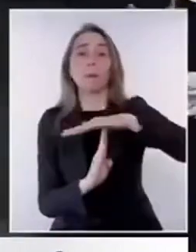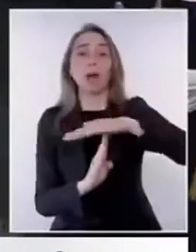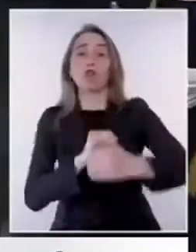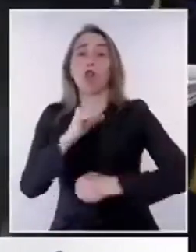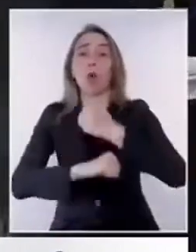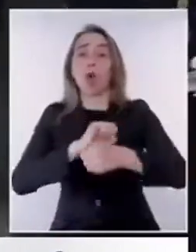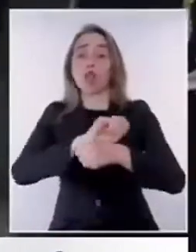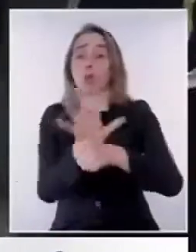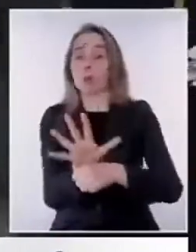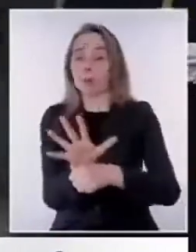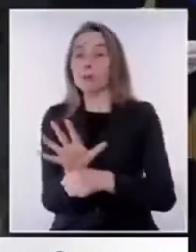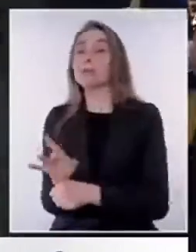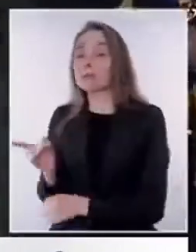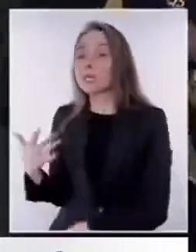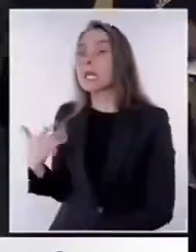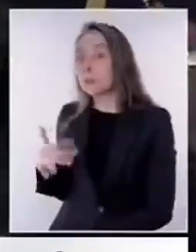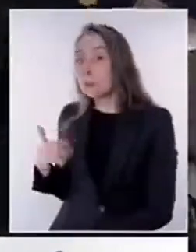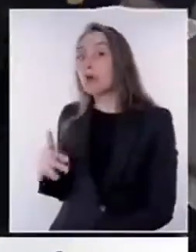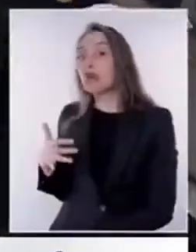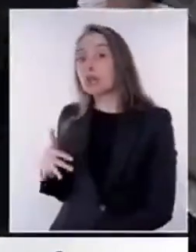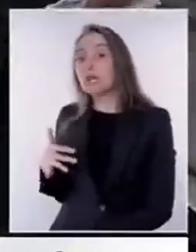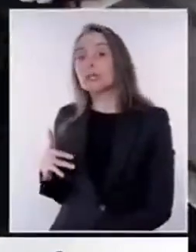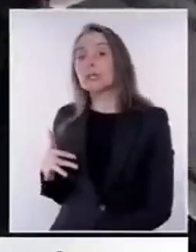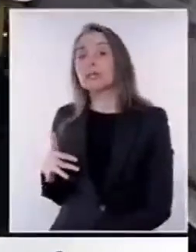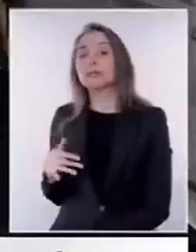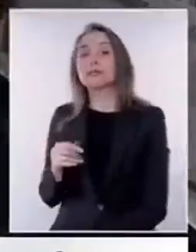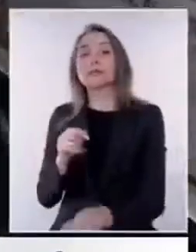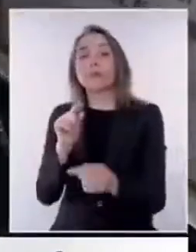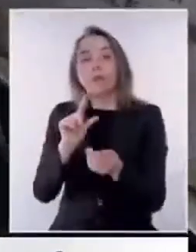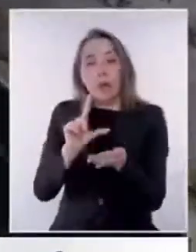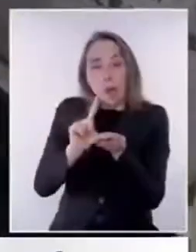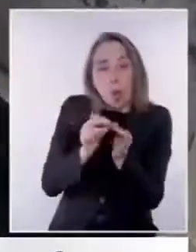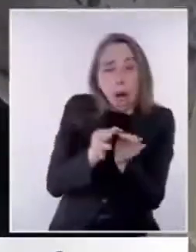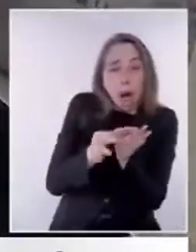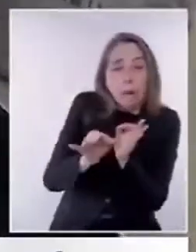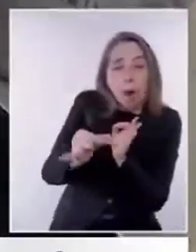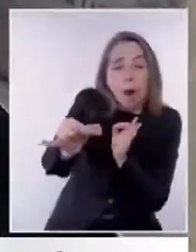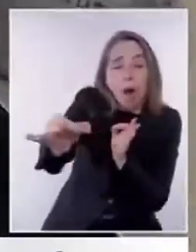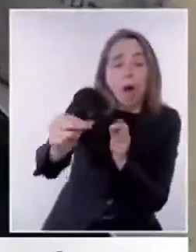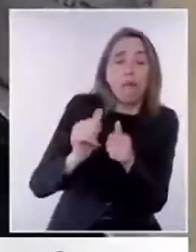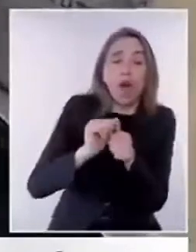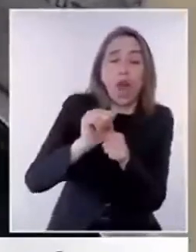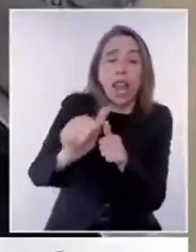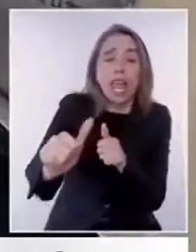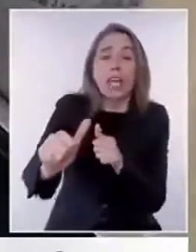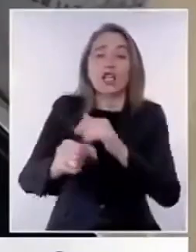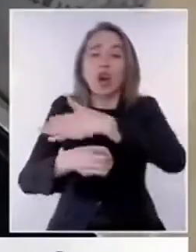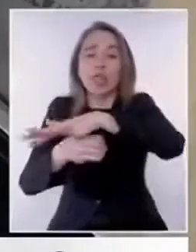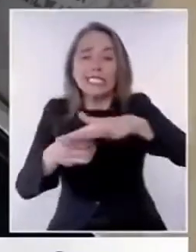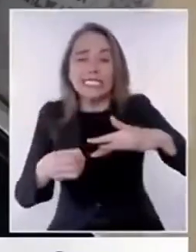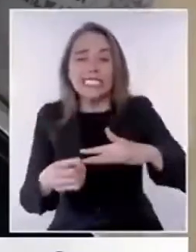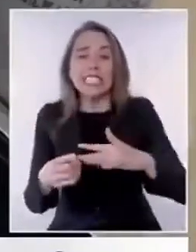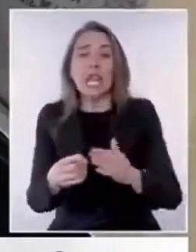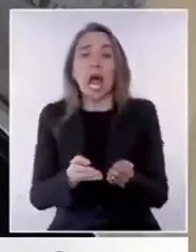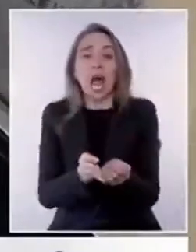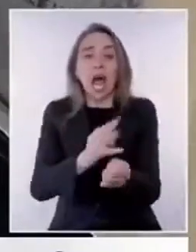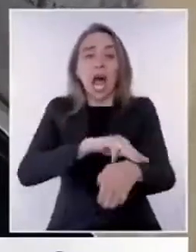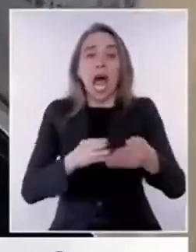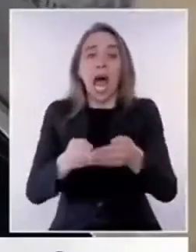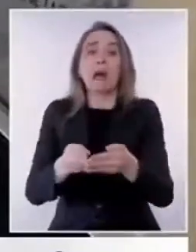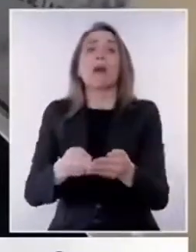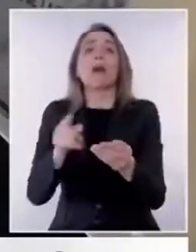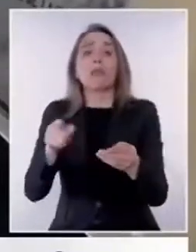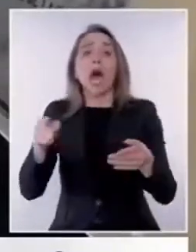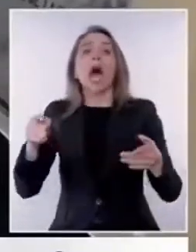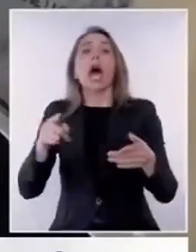no paró. Eso es importante para los lugares más aislados, pienso en todas las las islas, bueno, todo el sector del canal